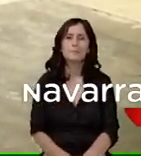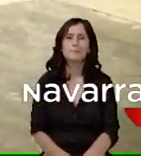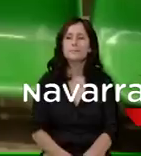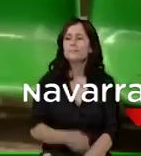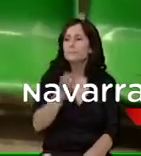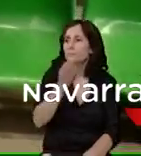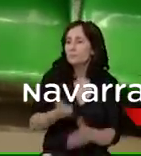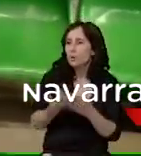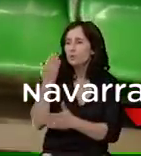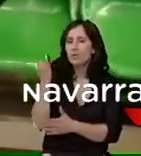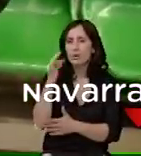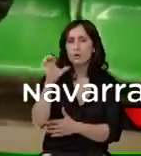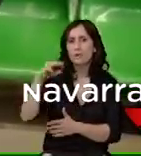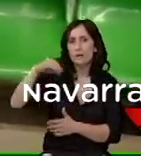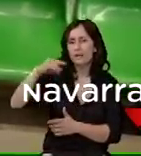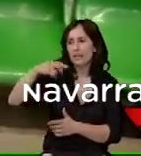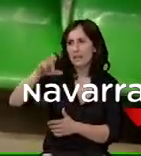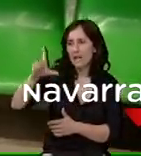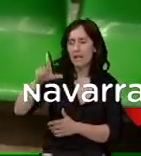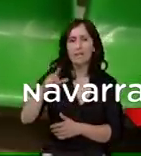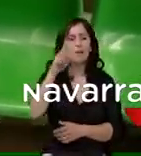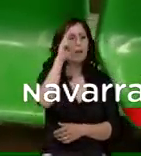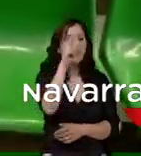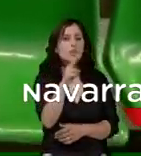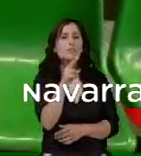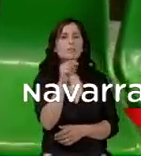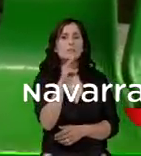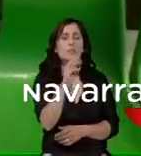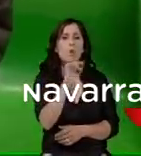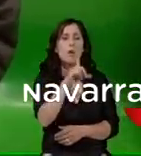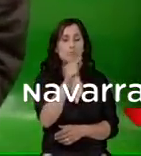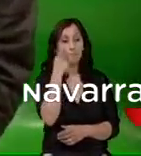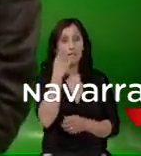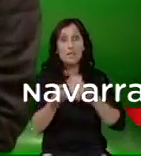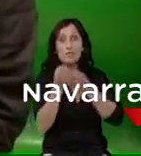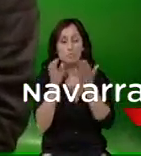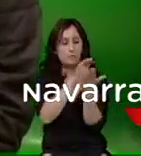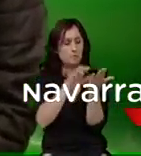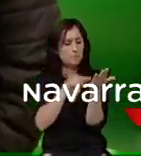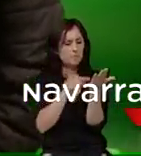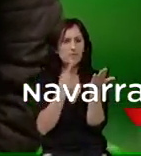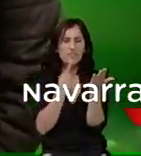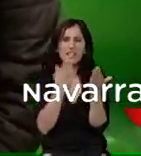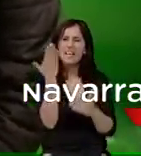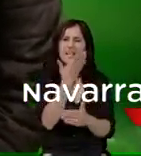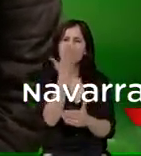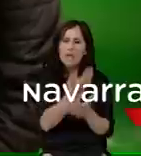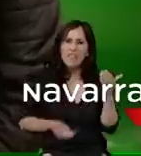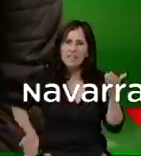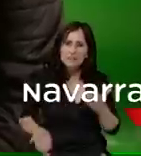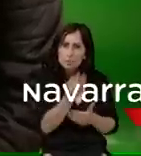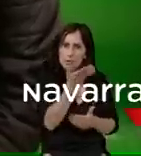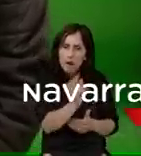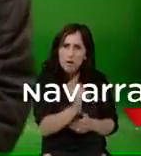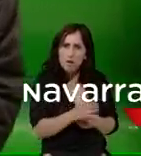Muy buenas, José Miguel. Hola, Paula. Oye, que mirando la información de Cabanillas descubrimos que hay una escuela de Cesta Punta aquí,